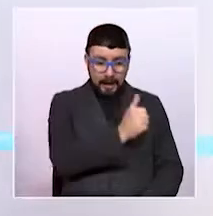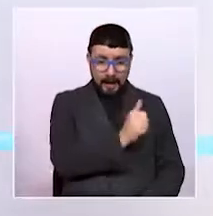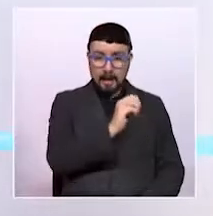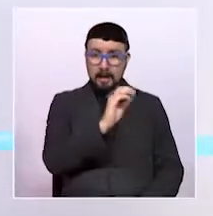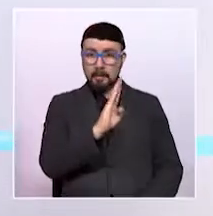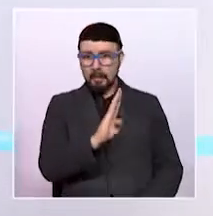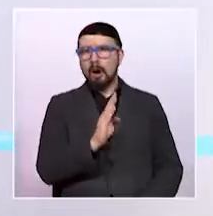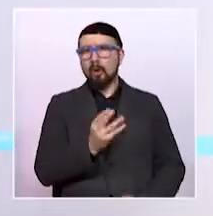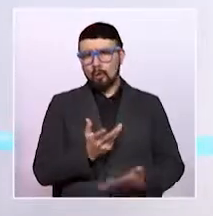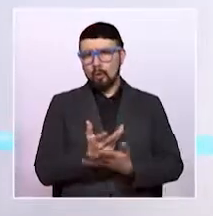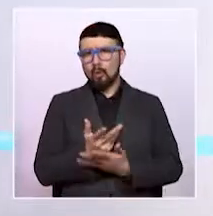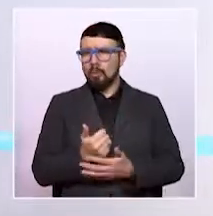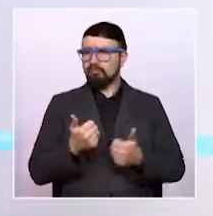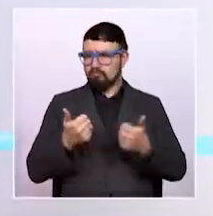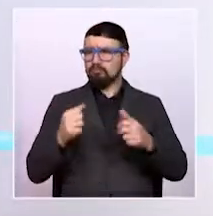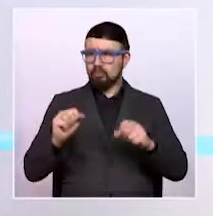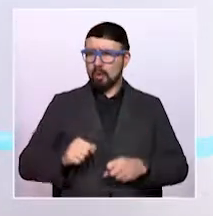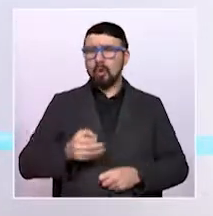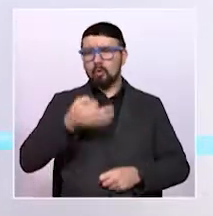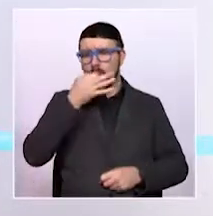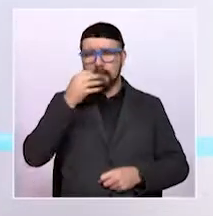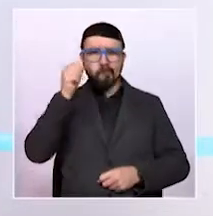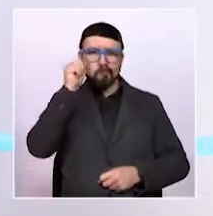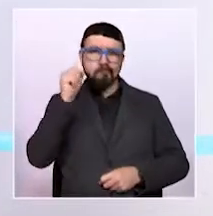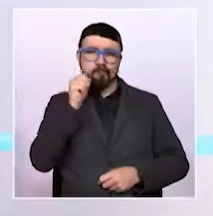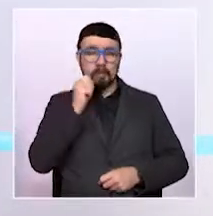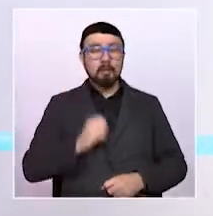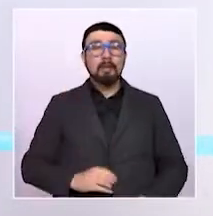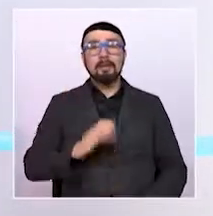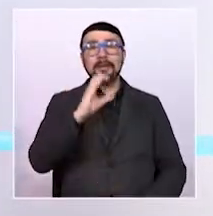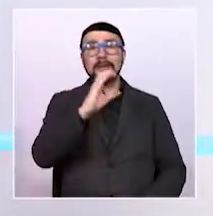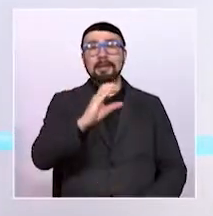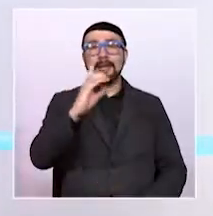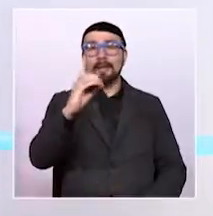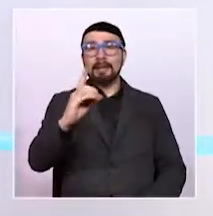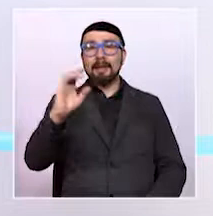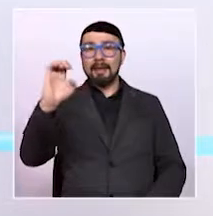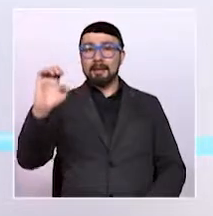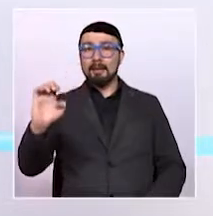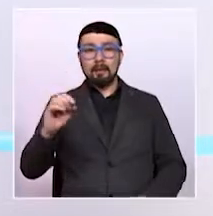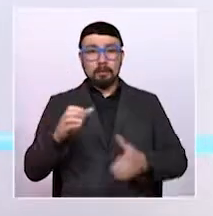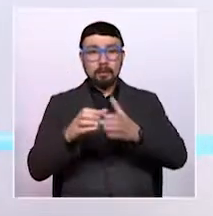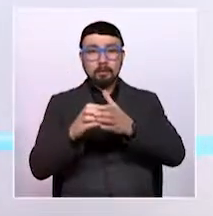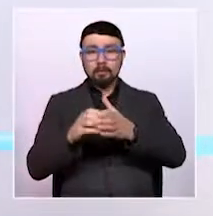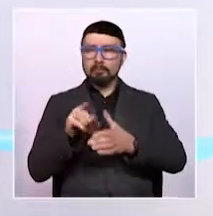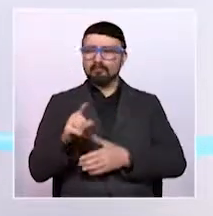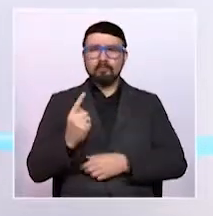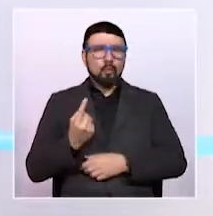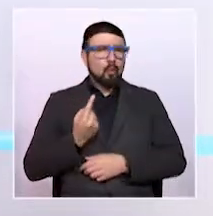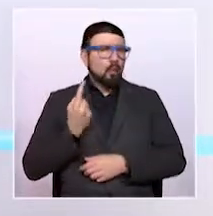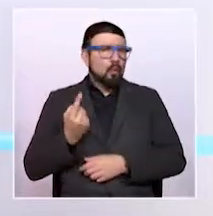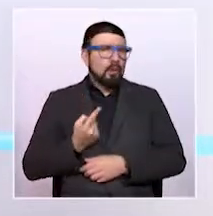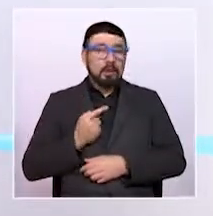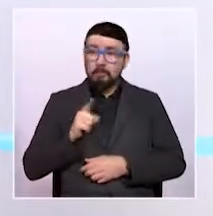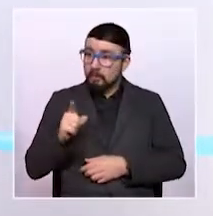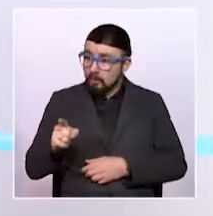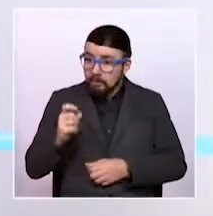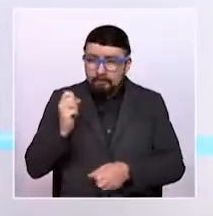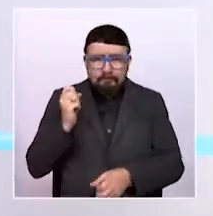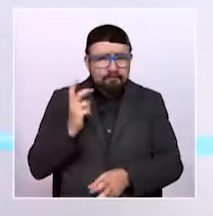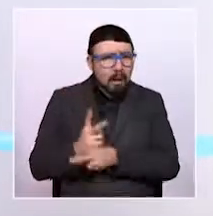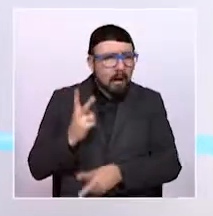más recomendadas para las embarazadas cde son medicamentos que únicamente se utilizan si el riesgo de la